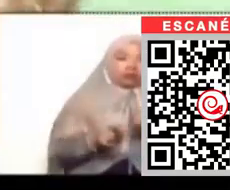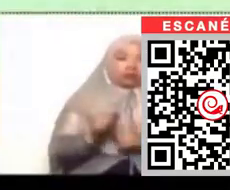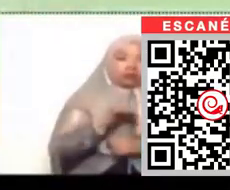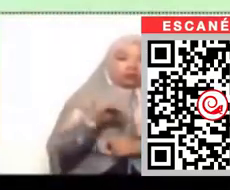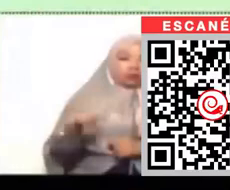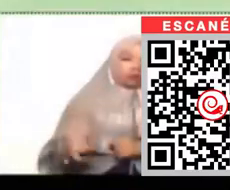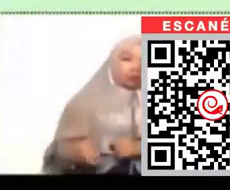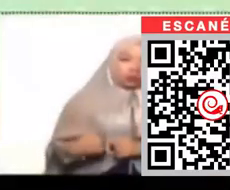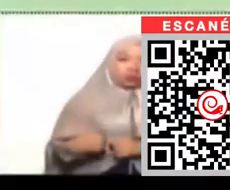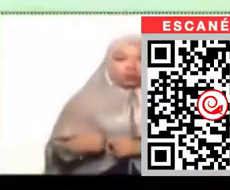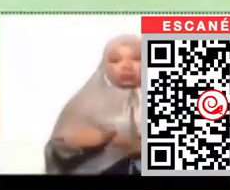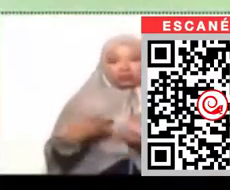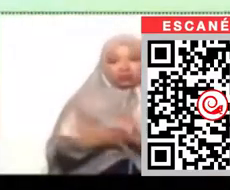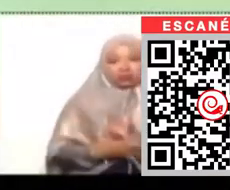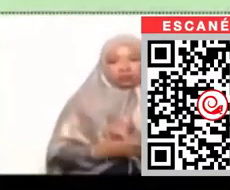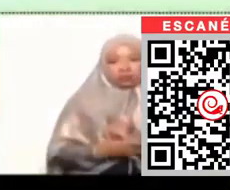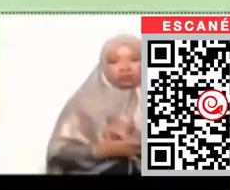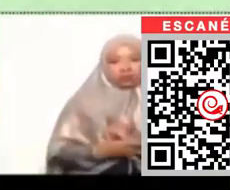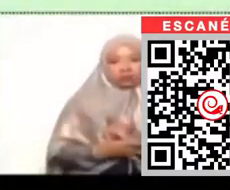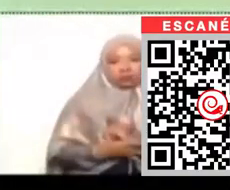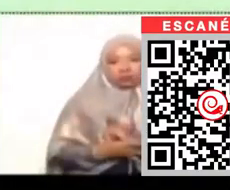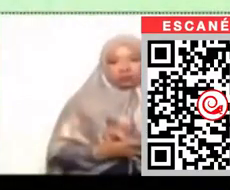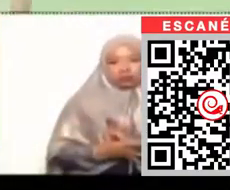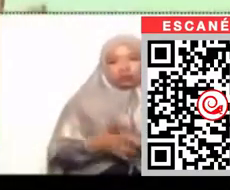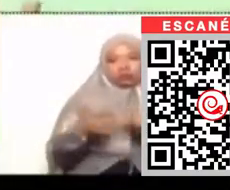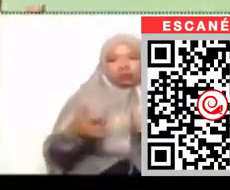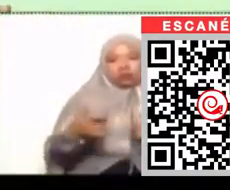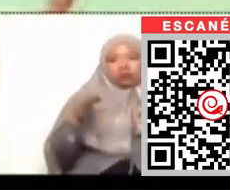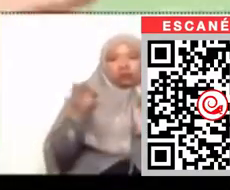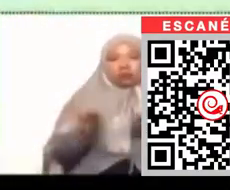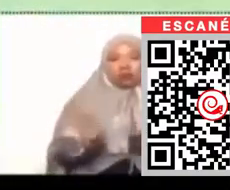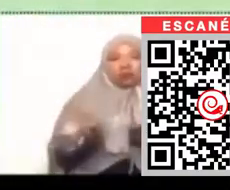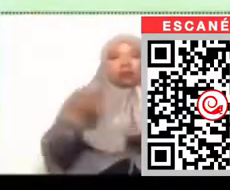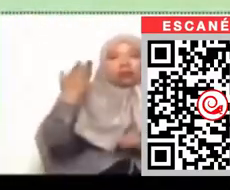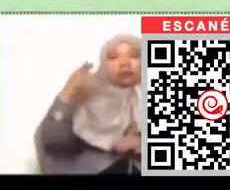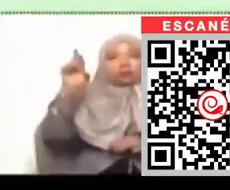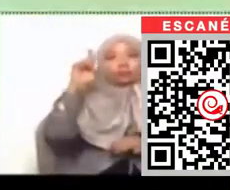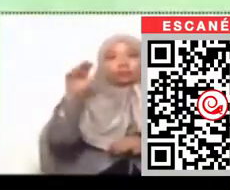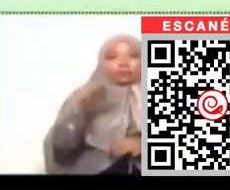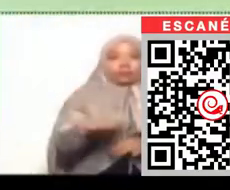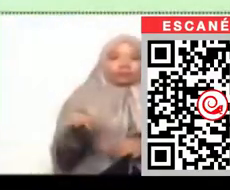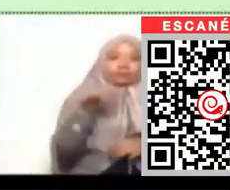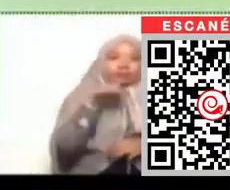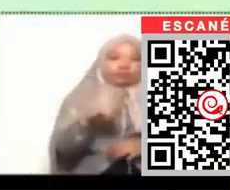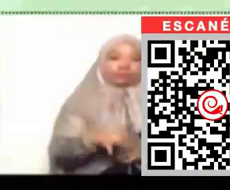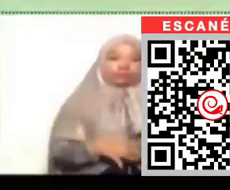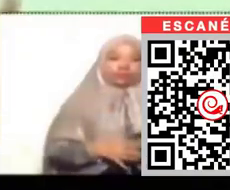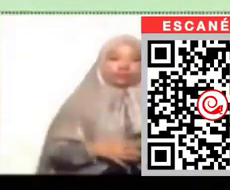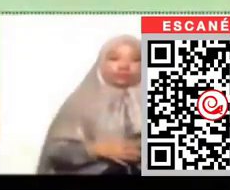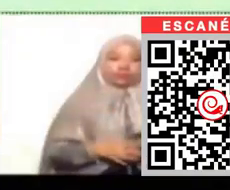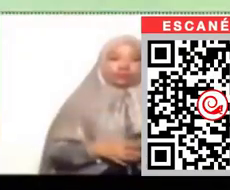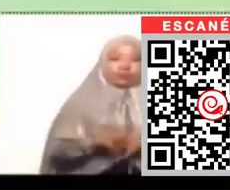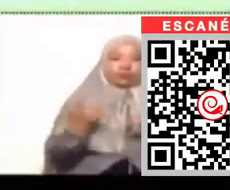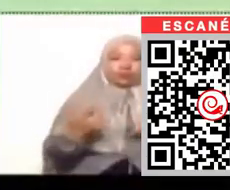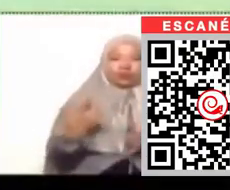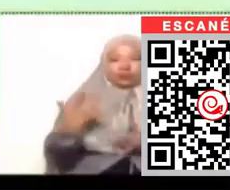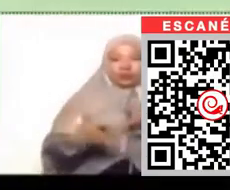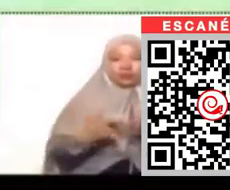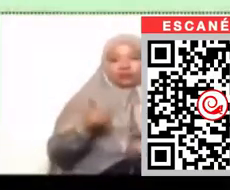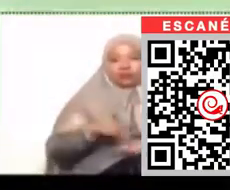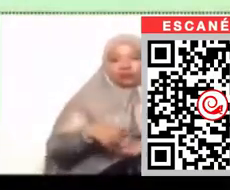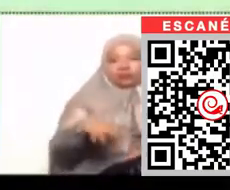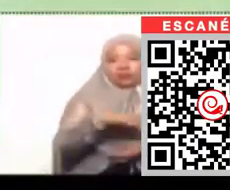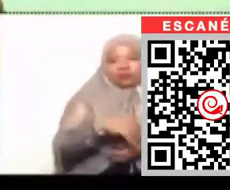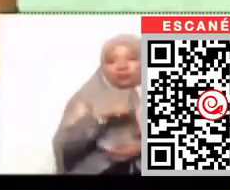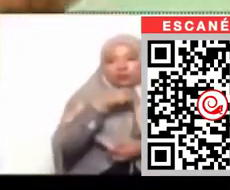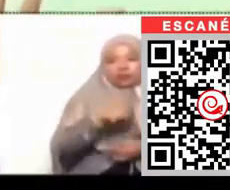un agente encubierto de la seguridad de Cuba, infiltrado en la CIA, y allí él cuenta dentro de